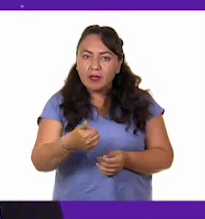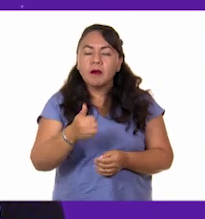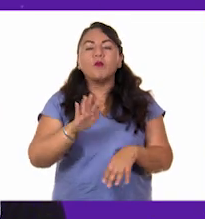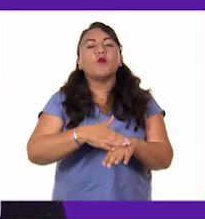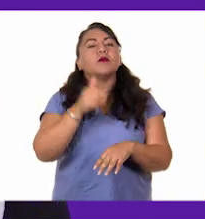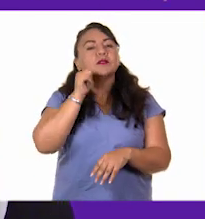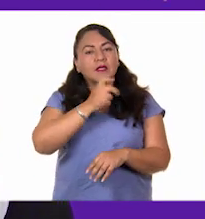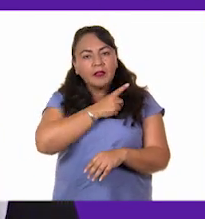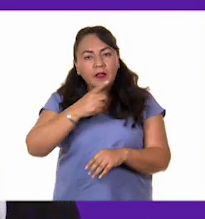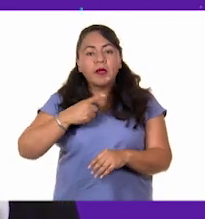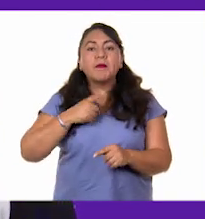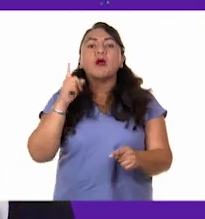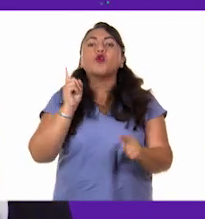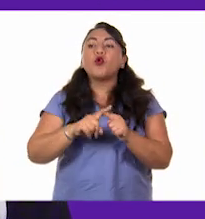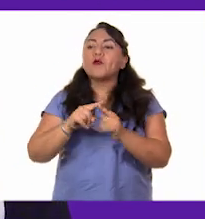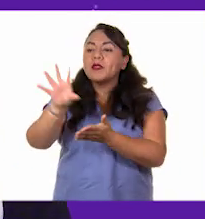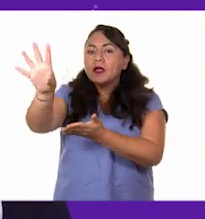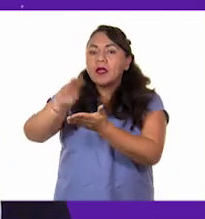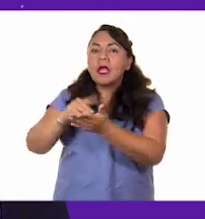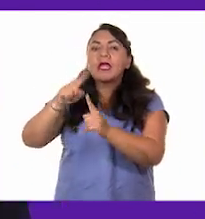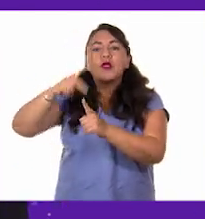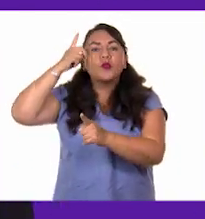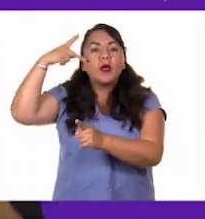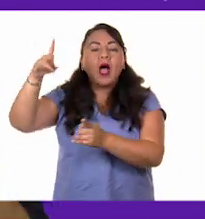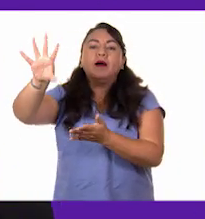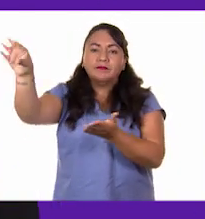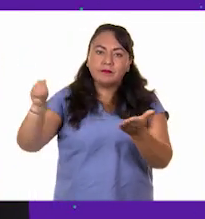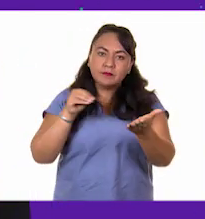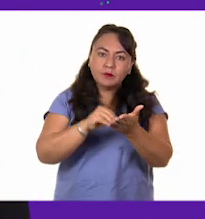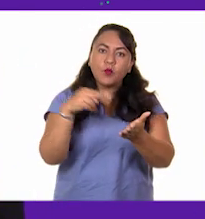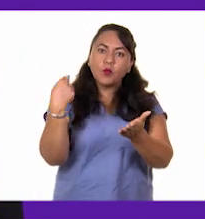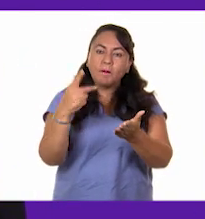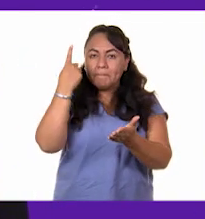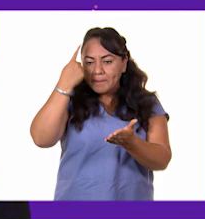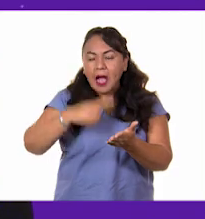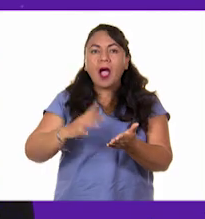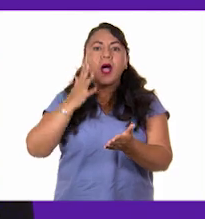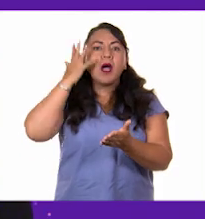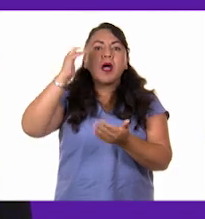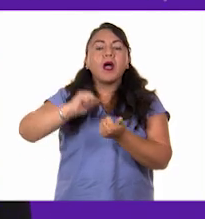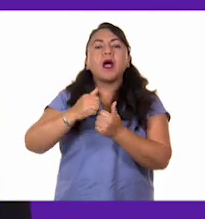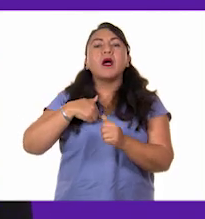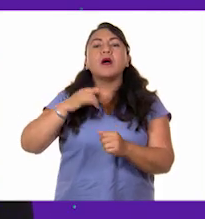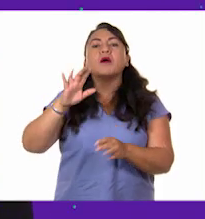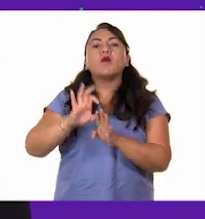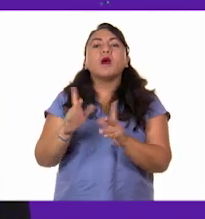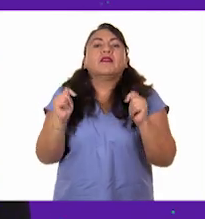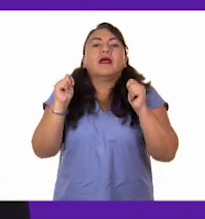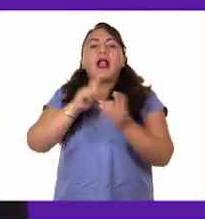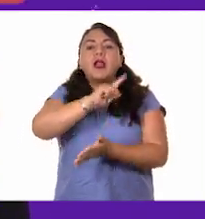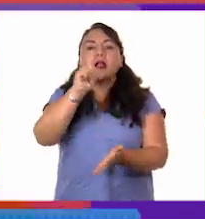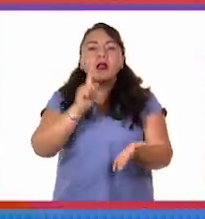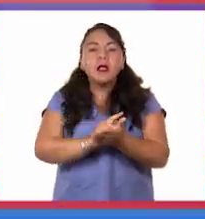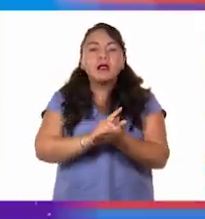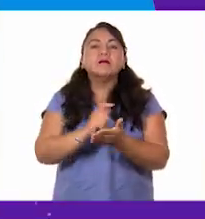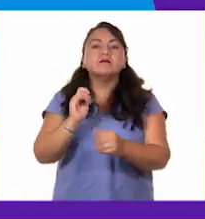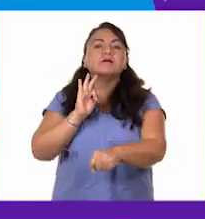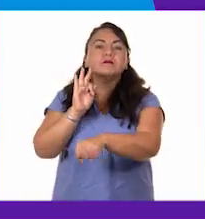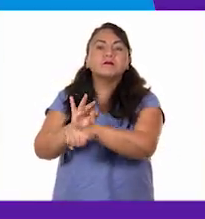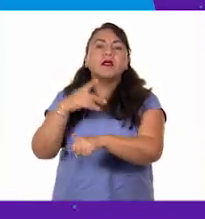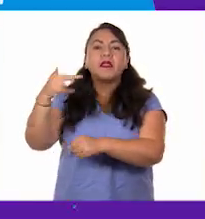siempre mencionar de dónde o de quién proviene. De esta manera evitarás incumplir las leyes que protegen los derechos de